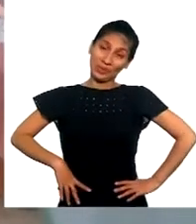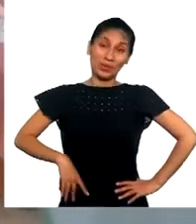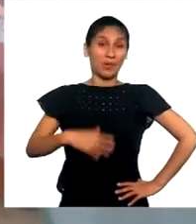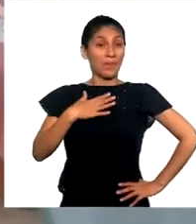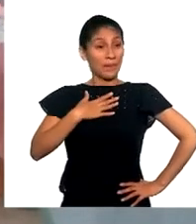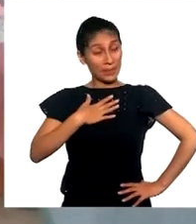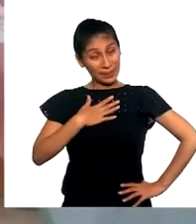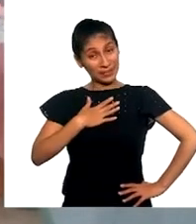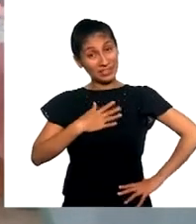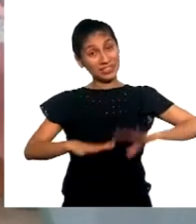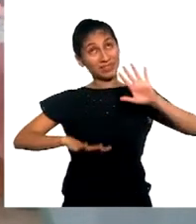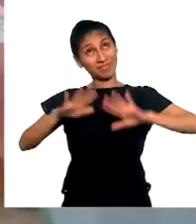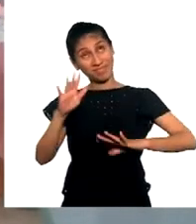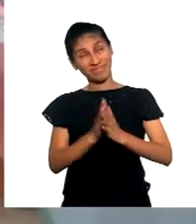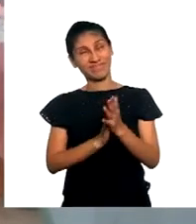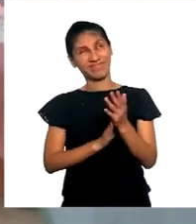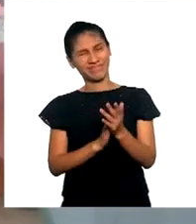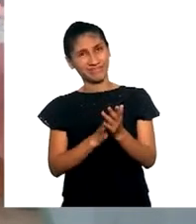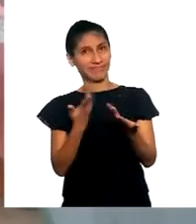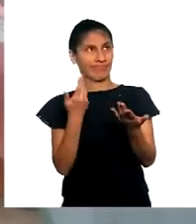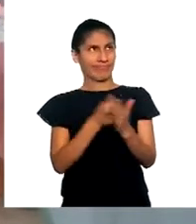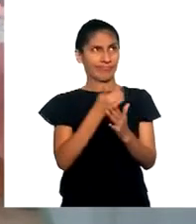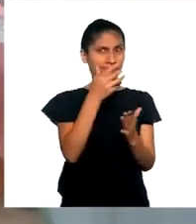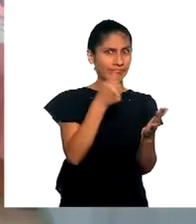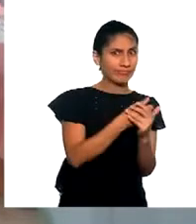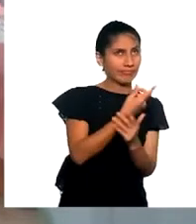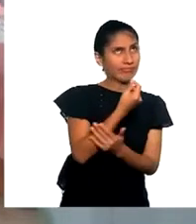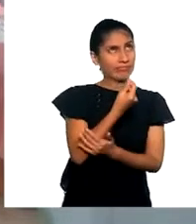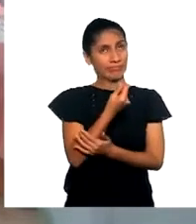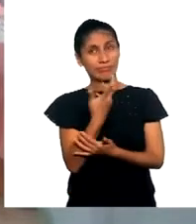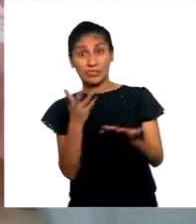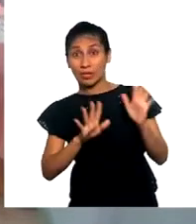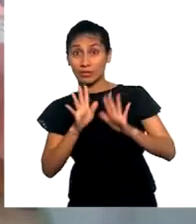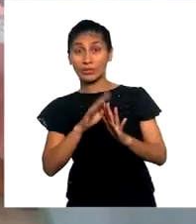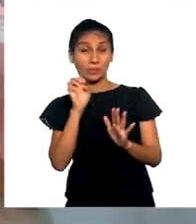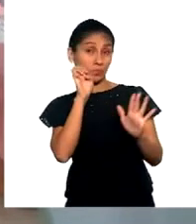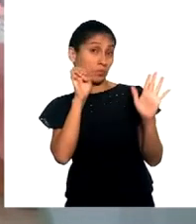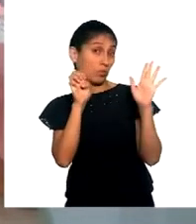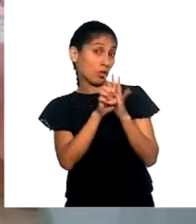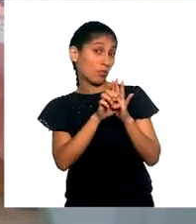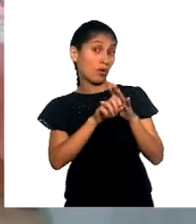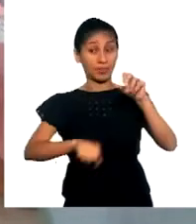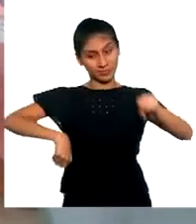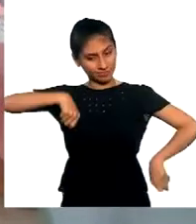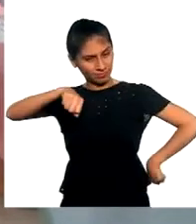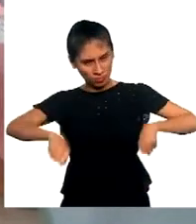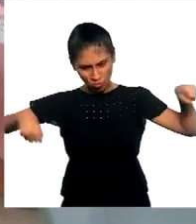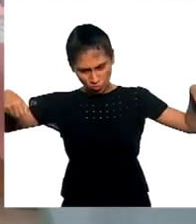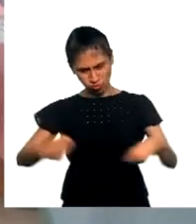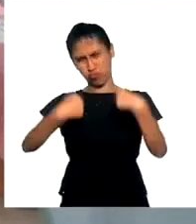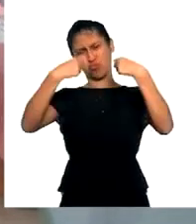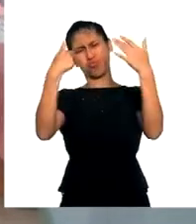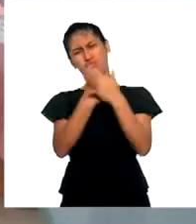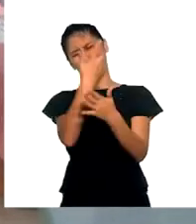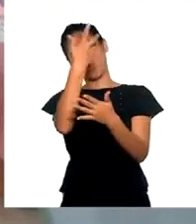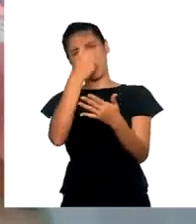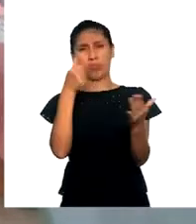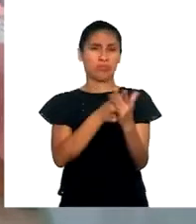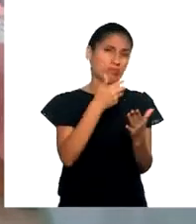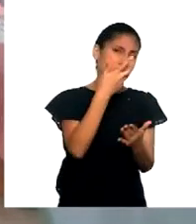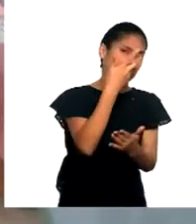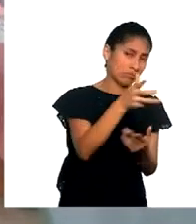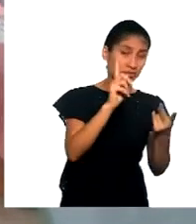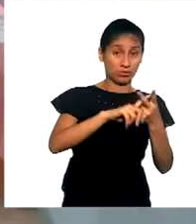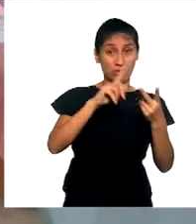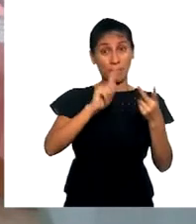a veces tenemos gastos inesperados como por ejemplo un accidente en la bicicleta un electrodoméstico que necesita